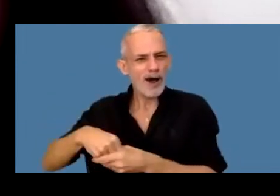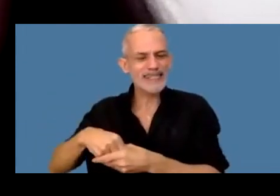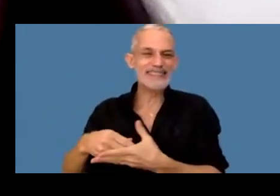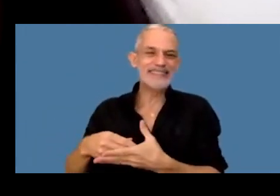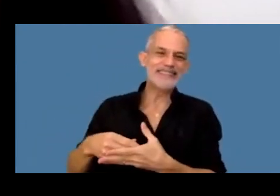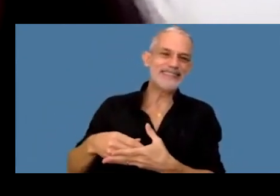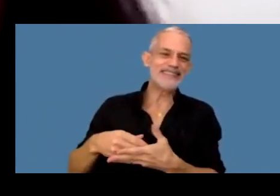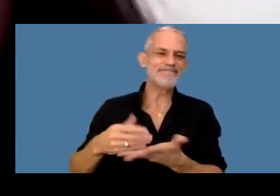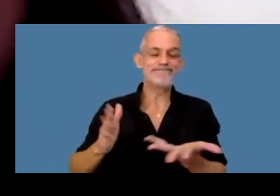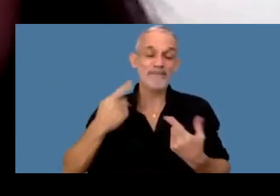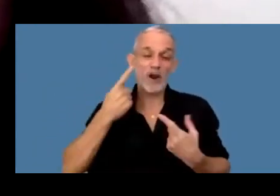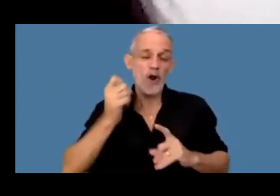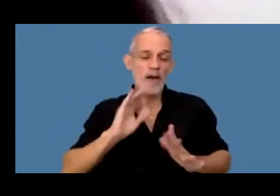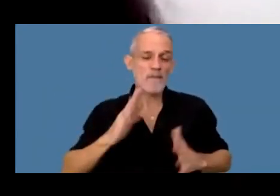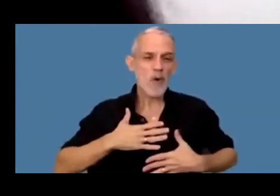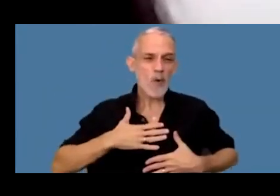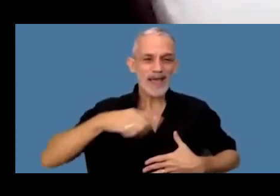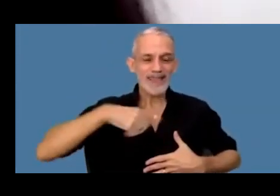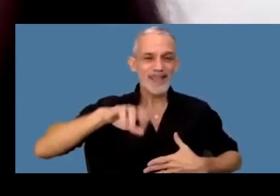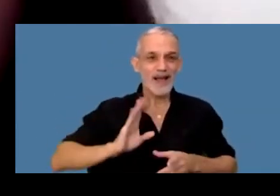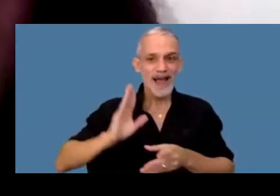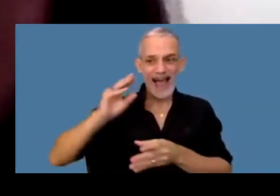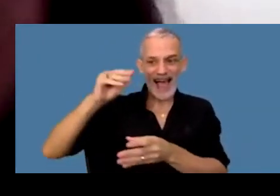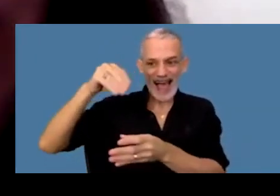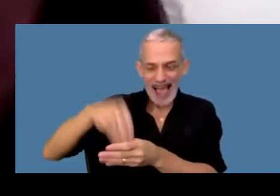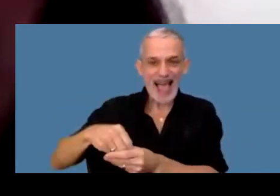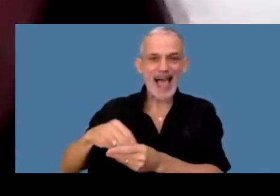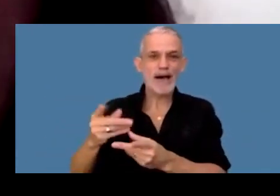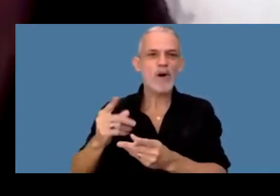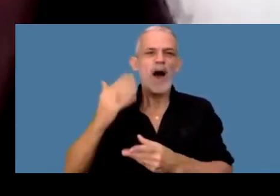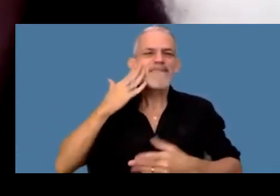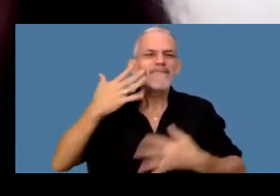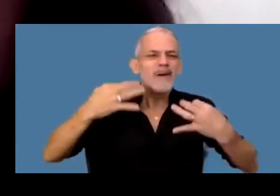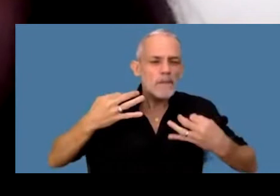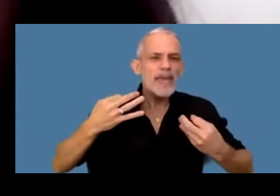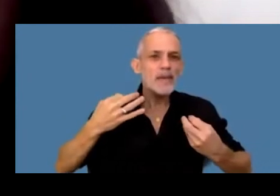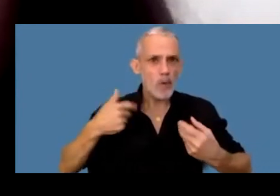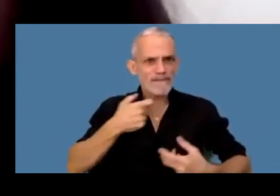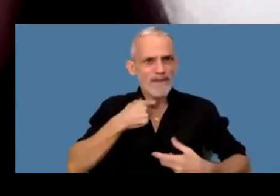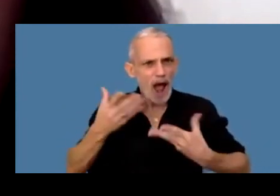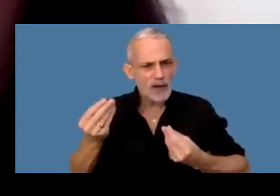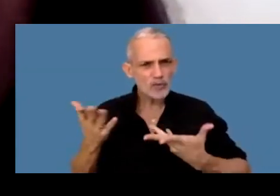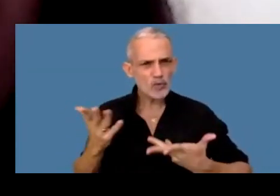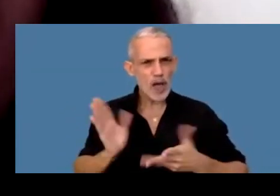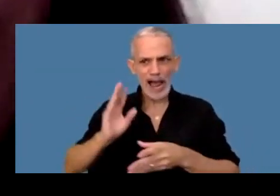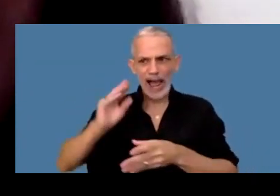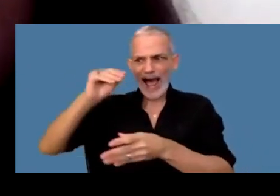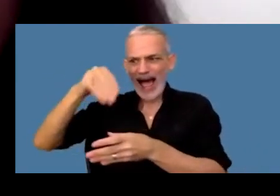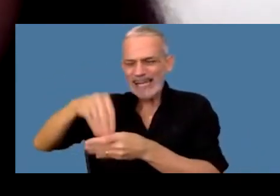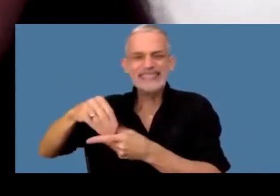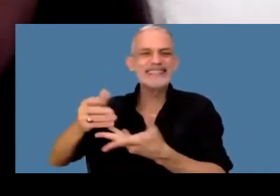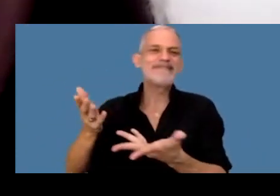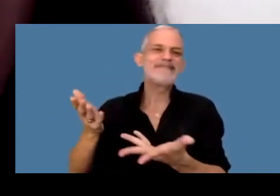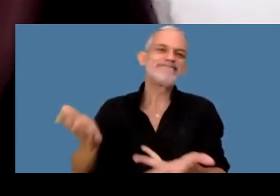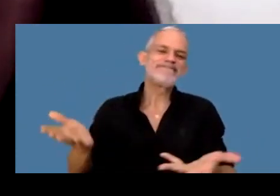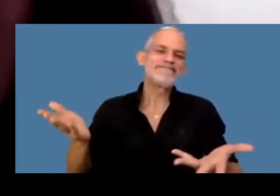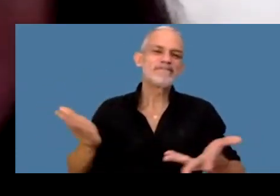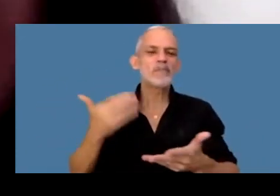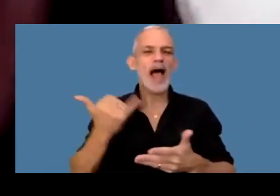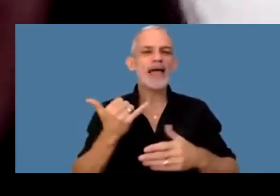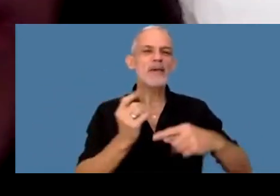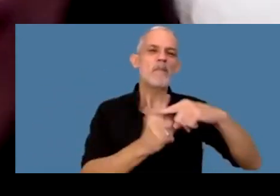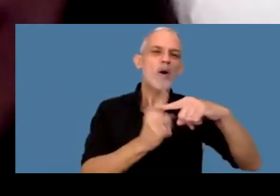ese proceso, controlar los latidos del bebé, que tienen que estar dentro del rango considerado normal, y